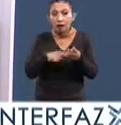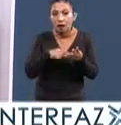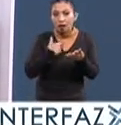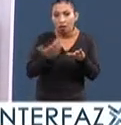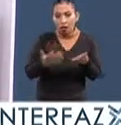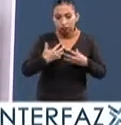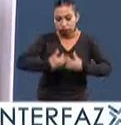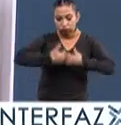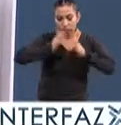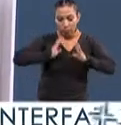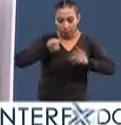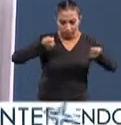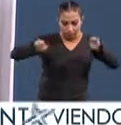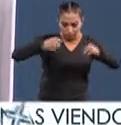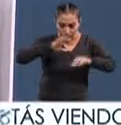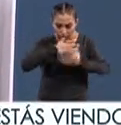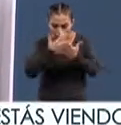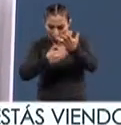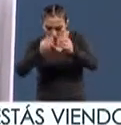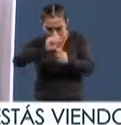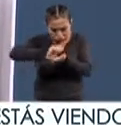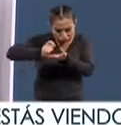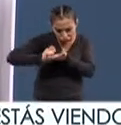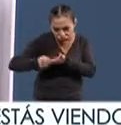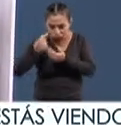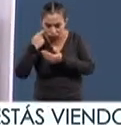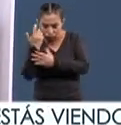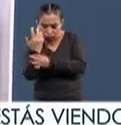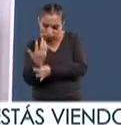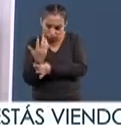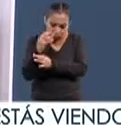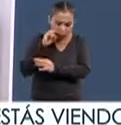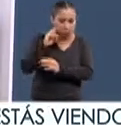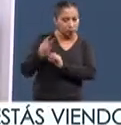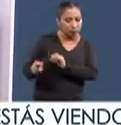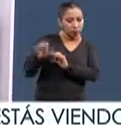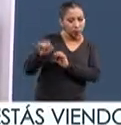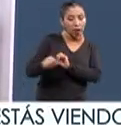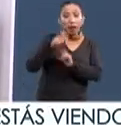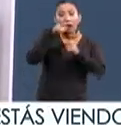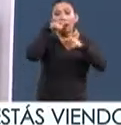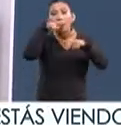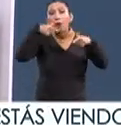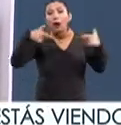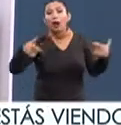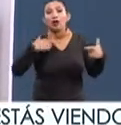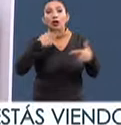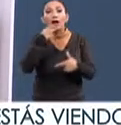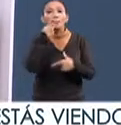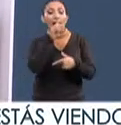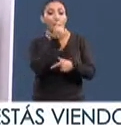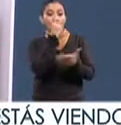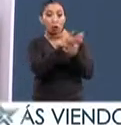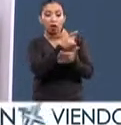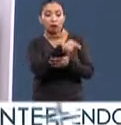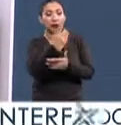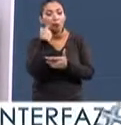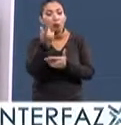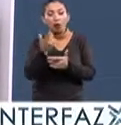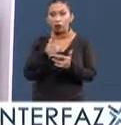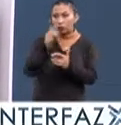parte motora, su coordinación, toda su coordinación ojo-mano, la parte del lenguaje, que no es solo cómo habla, sino